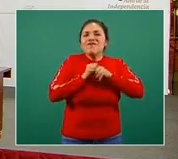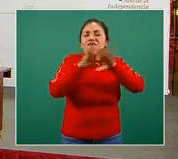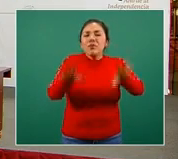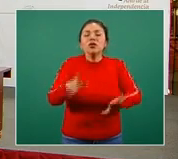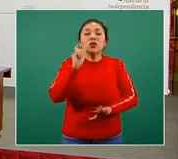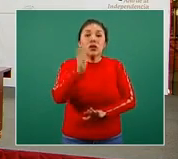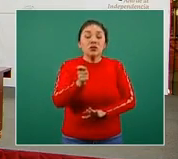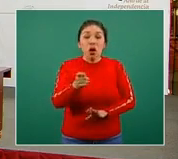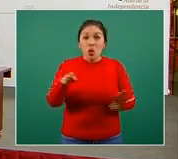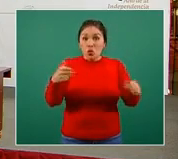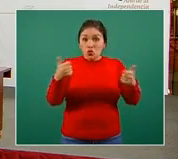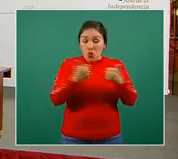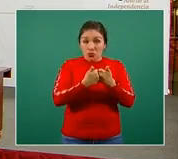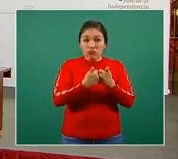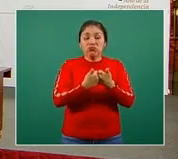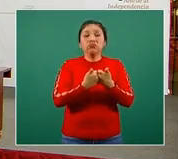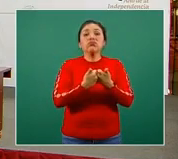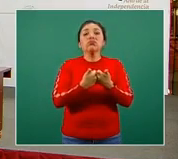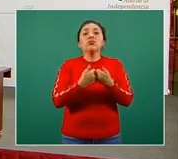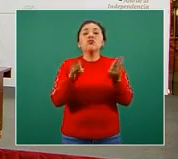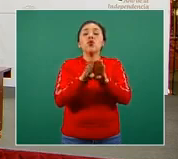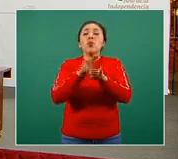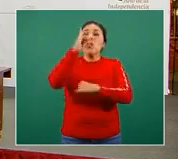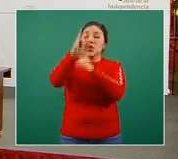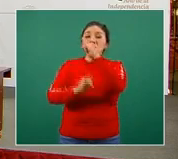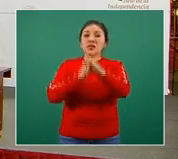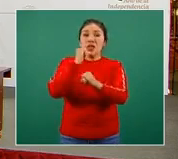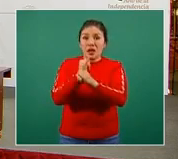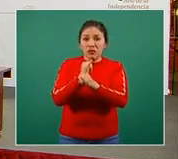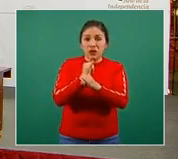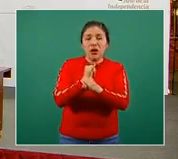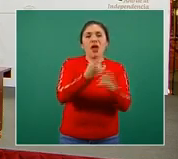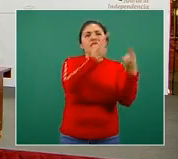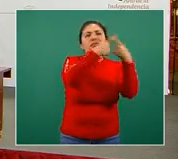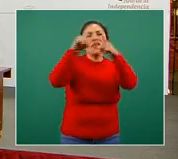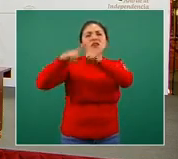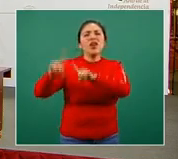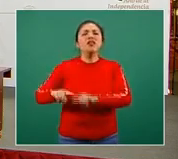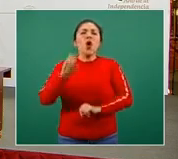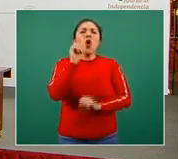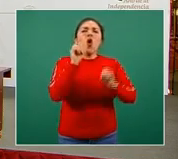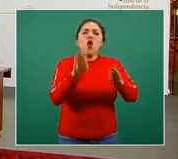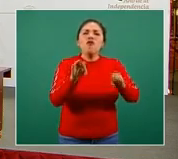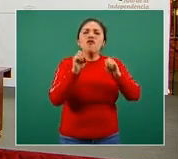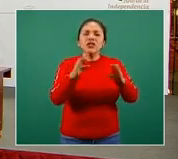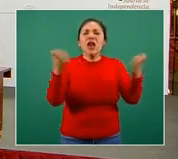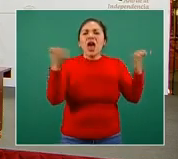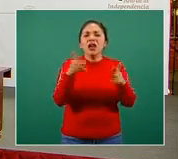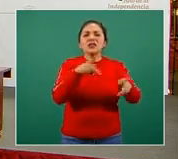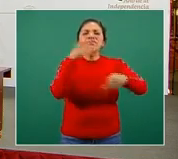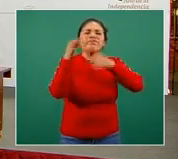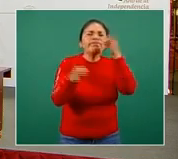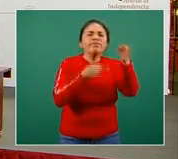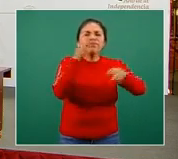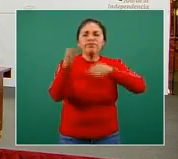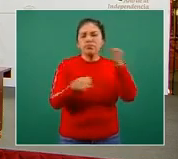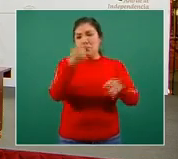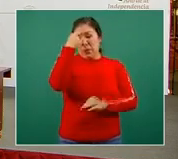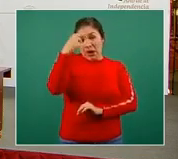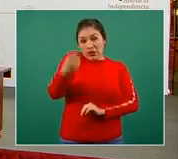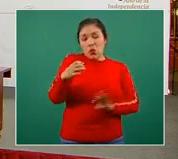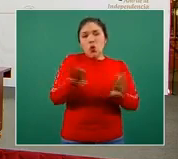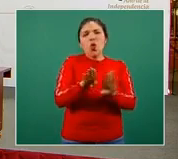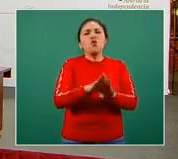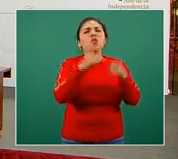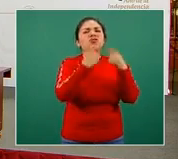tanto o mejor dicho internacional y que las diferentes agencias publican en relación precisamente a